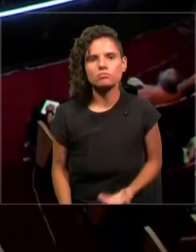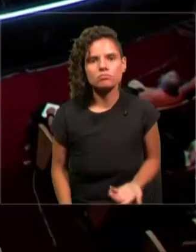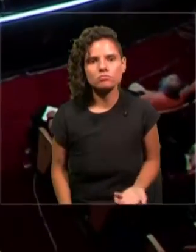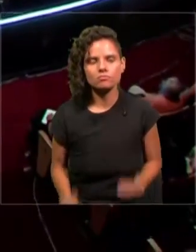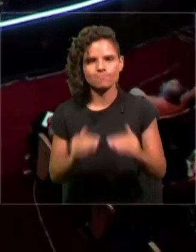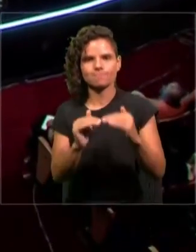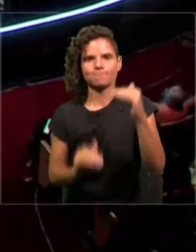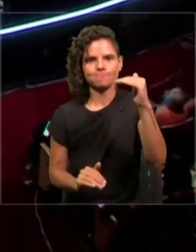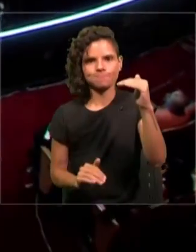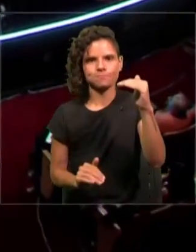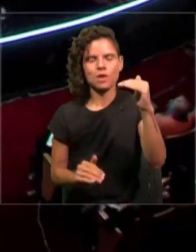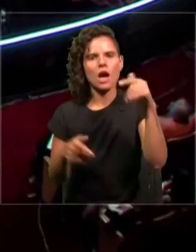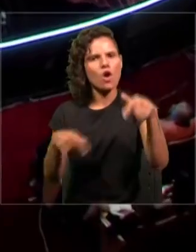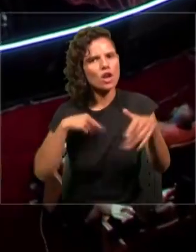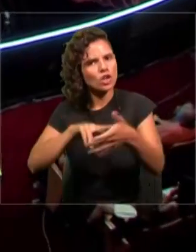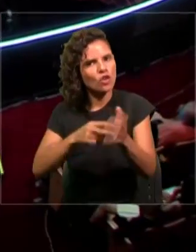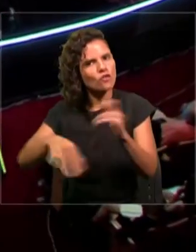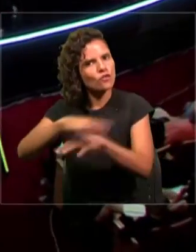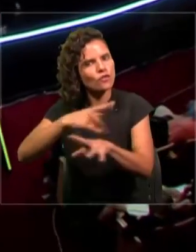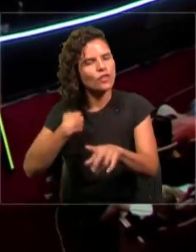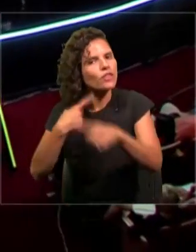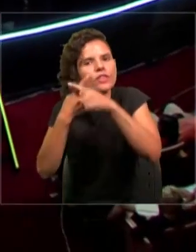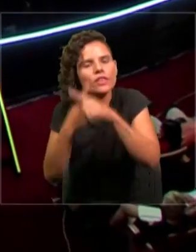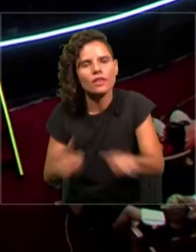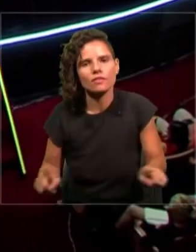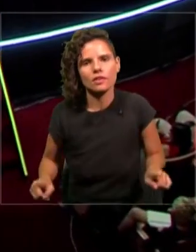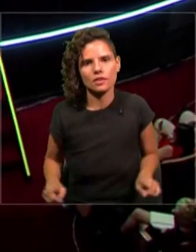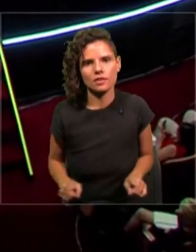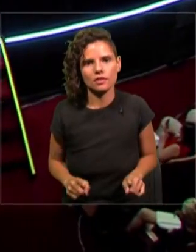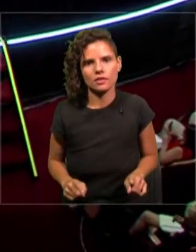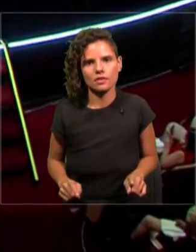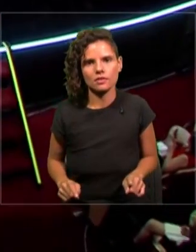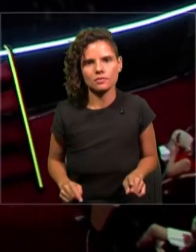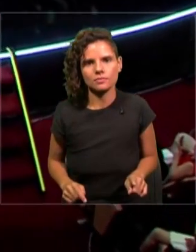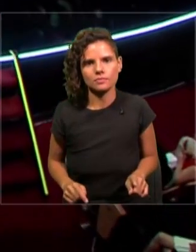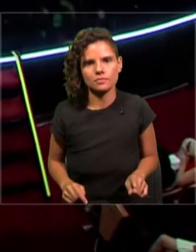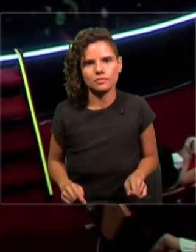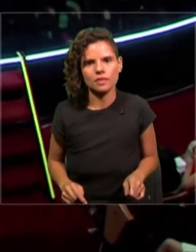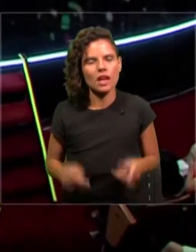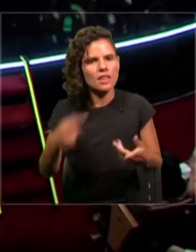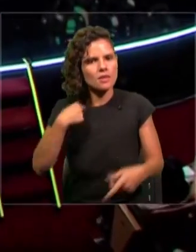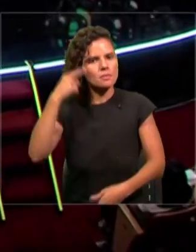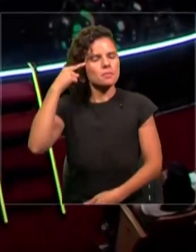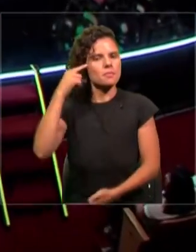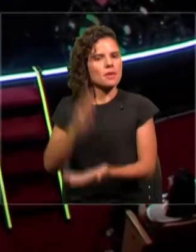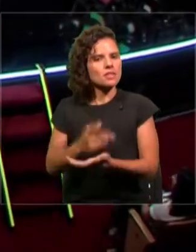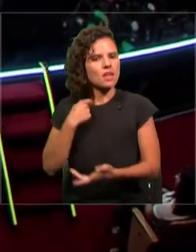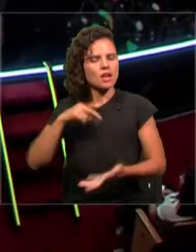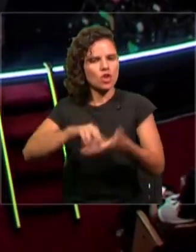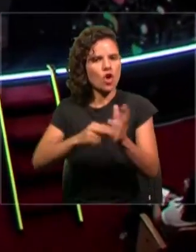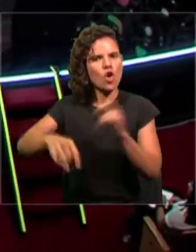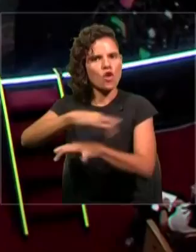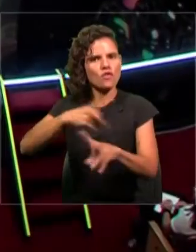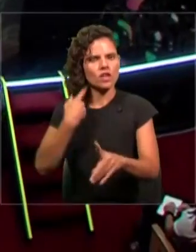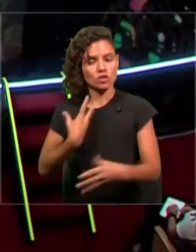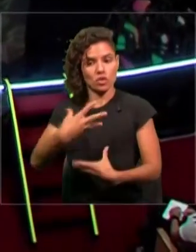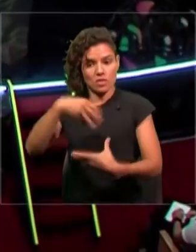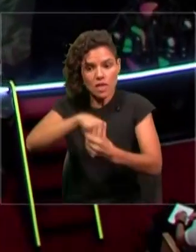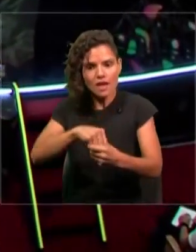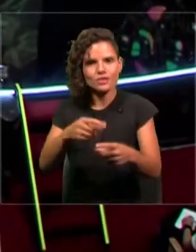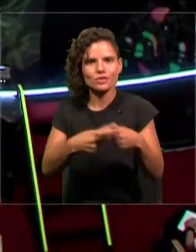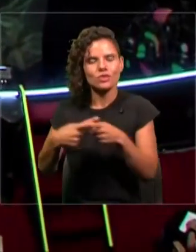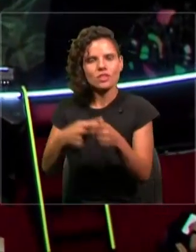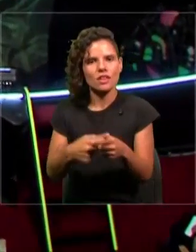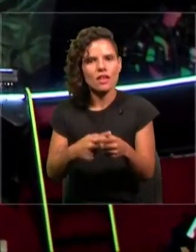el conflicto es otra cosa, y me parece que hay que pensar que el conflicto no solamente es inherente a nuestras sociedades, sino que finalmente